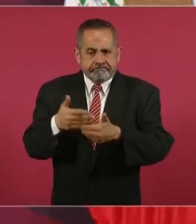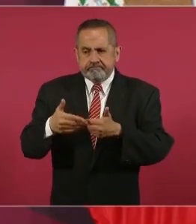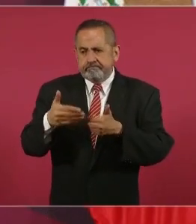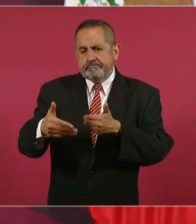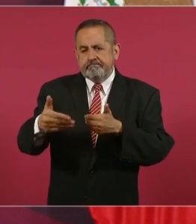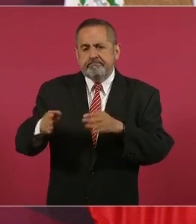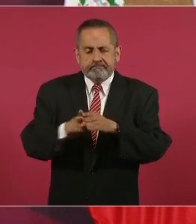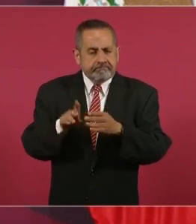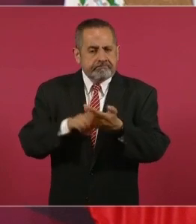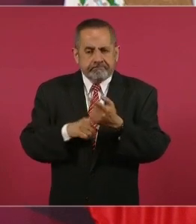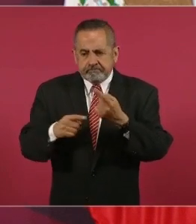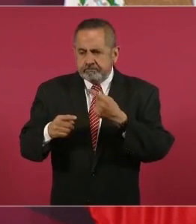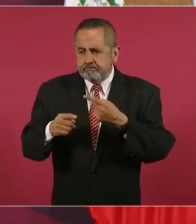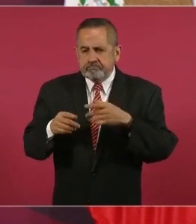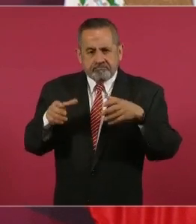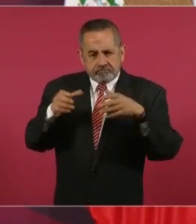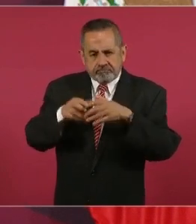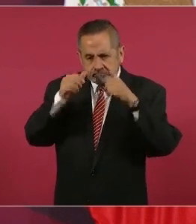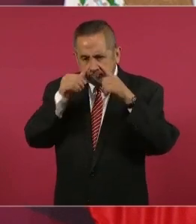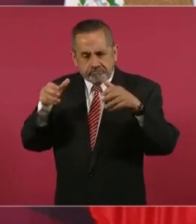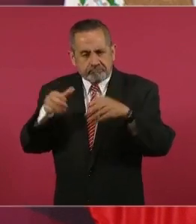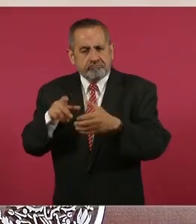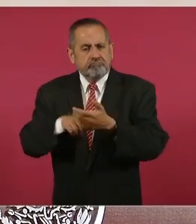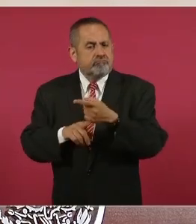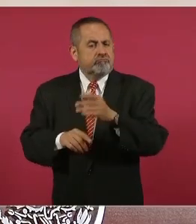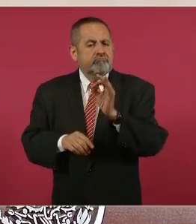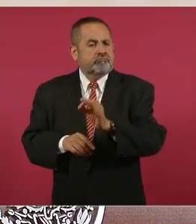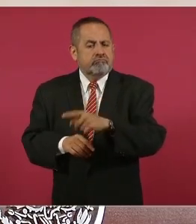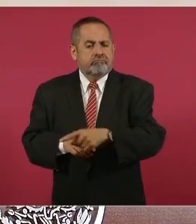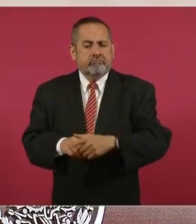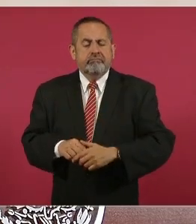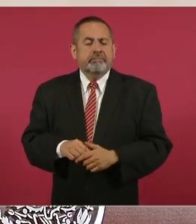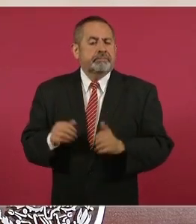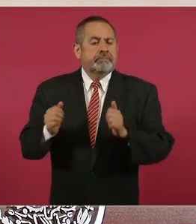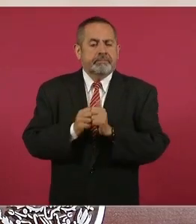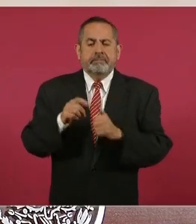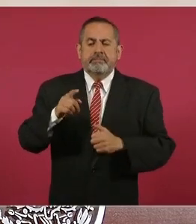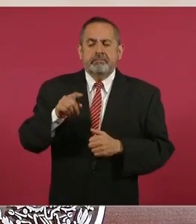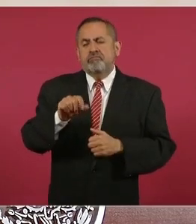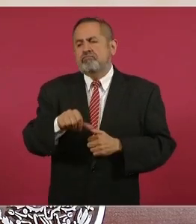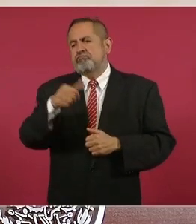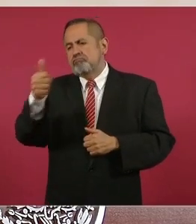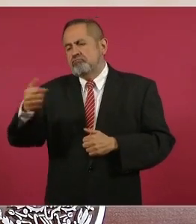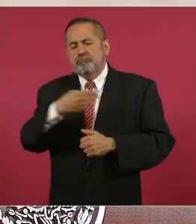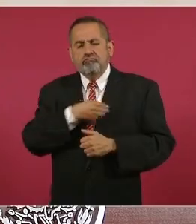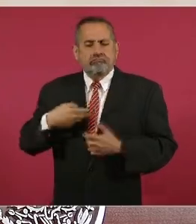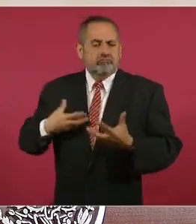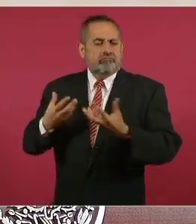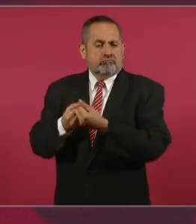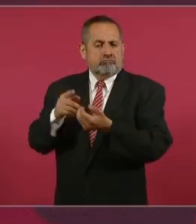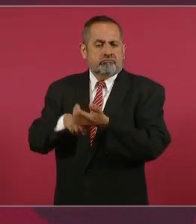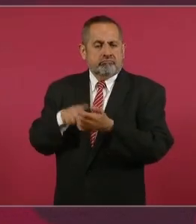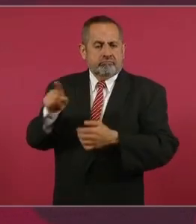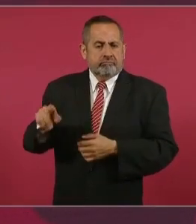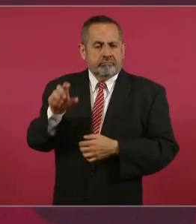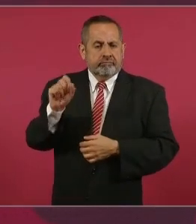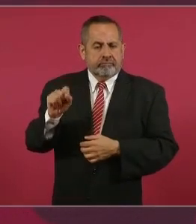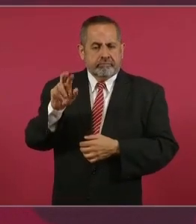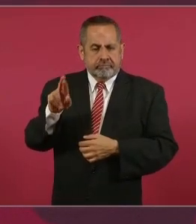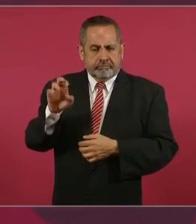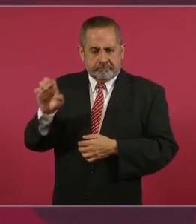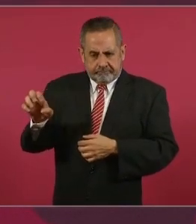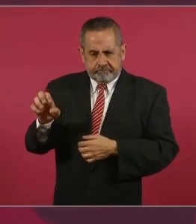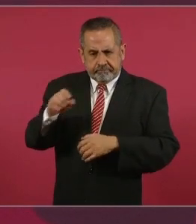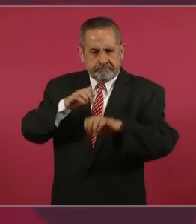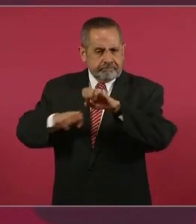atendiendo de manera personal este asunto con otros integrantes del Servicio